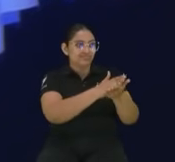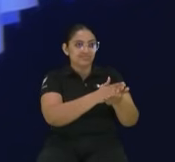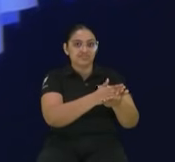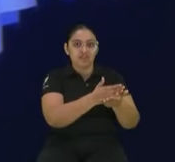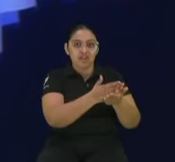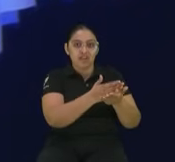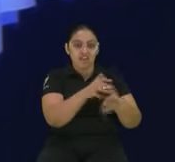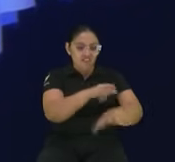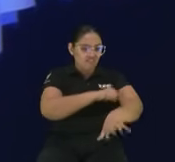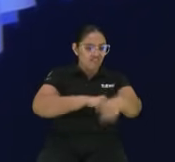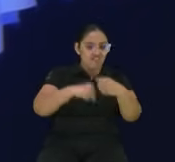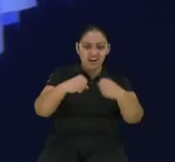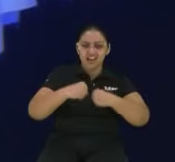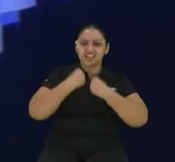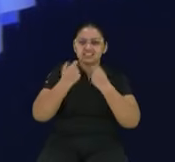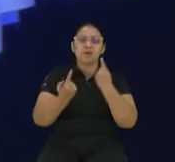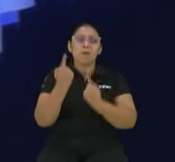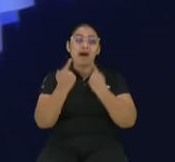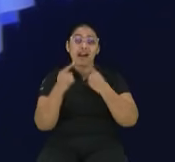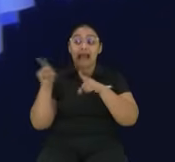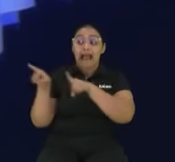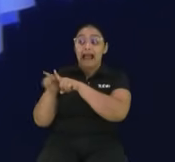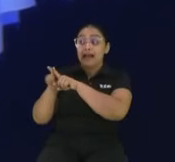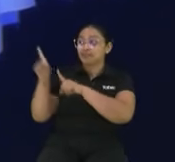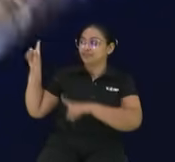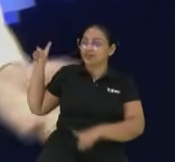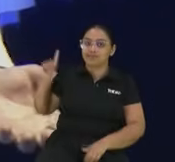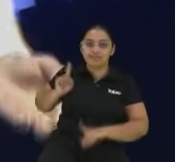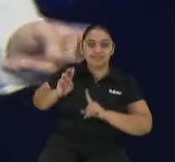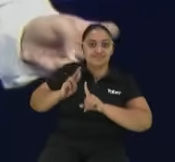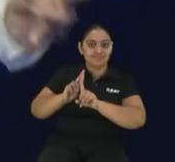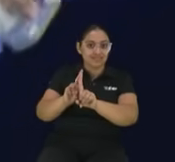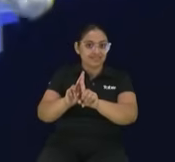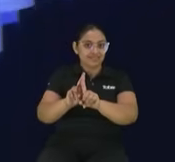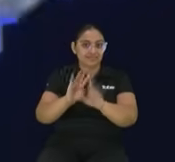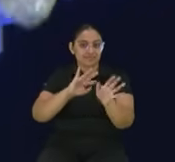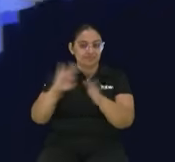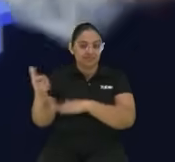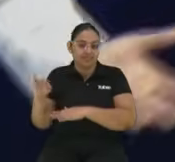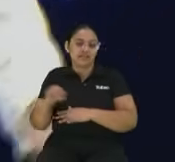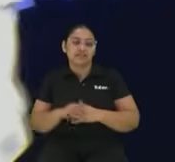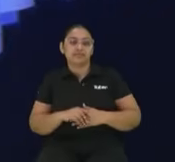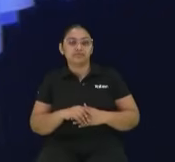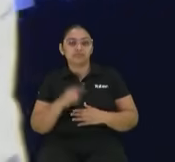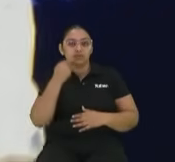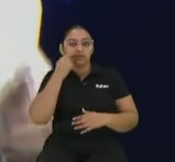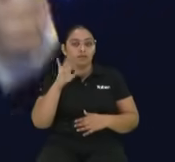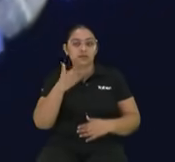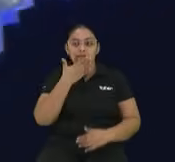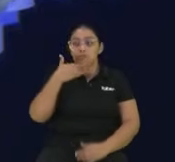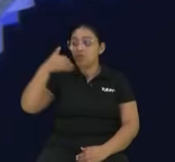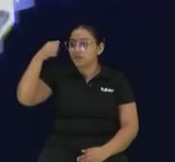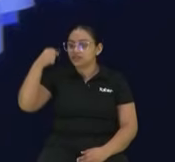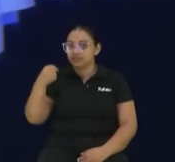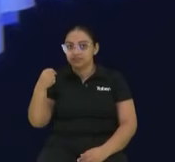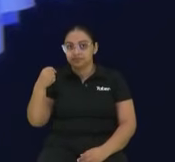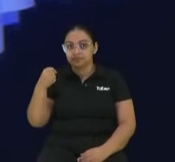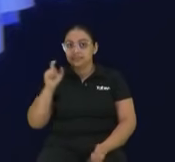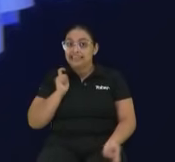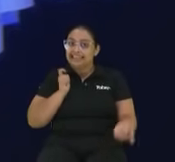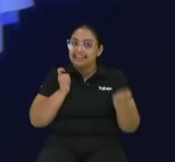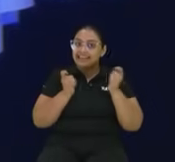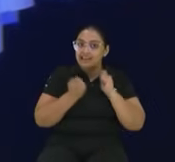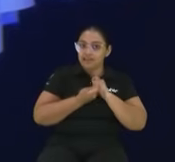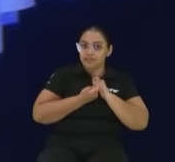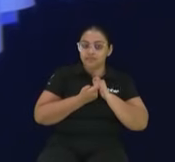Esfuérzate y s Okay cuando hay cambio de gobierno y le dice Moisés a Josué mira